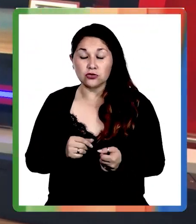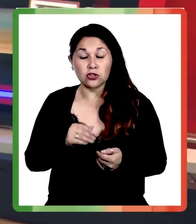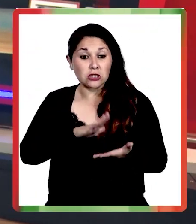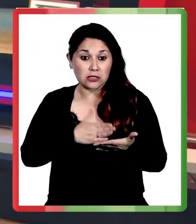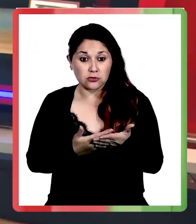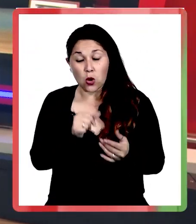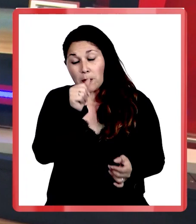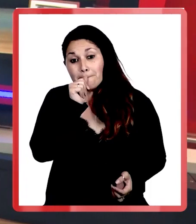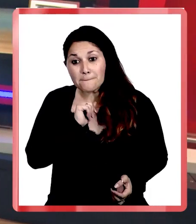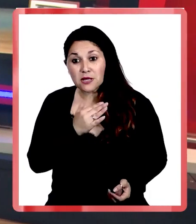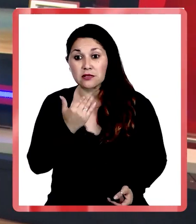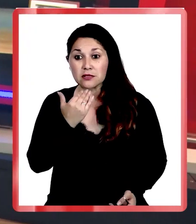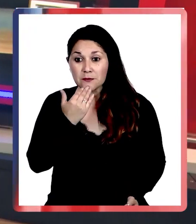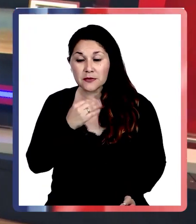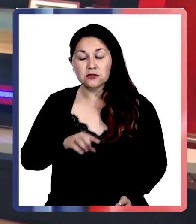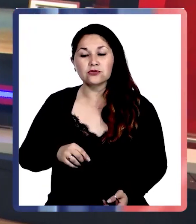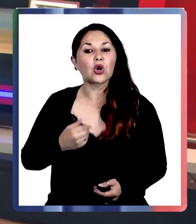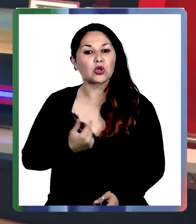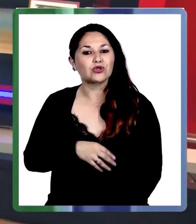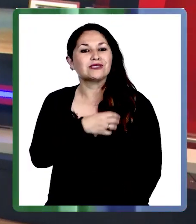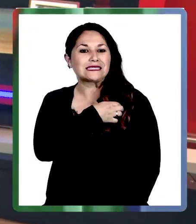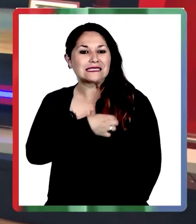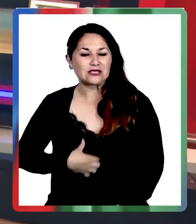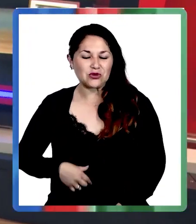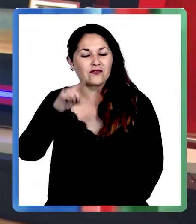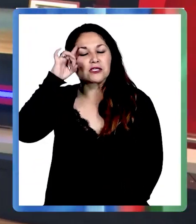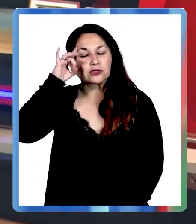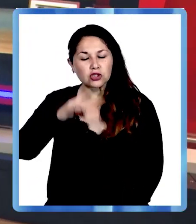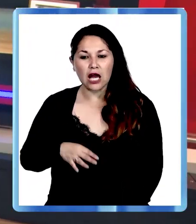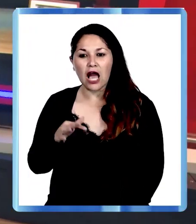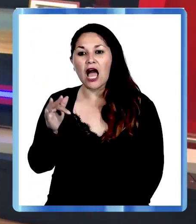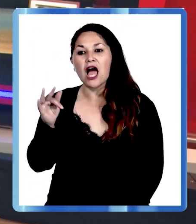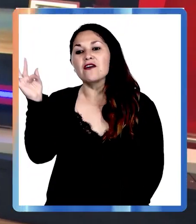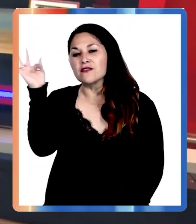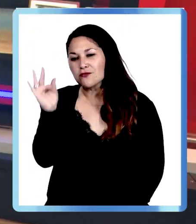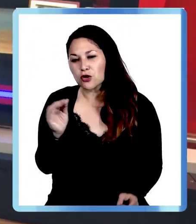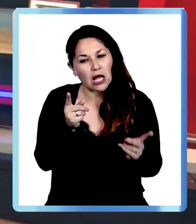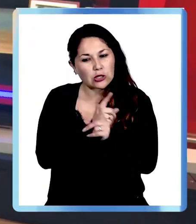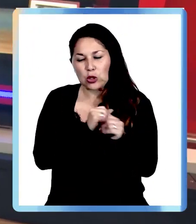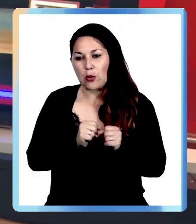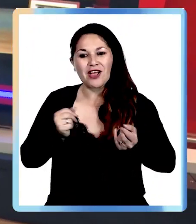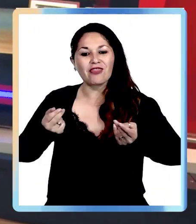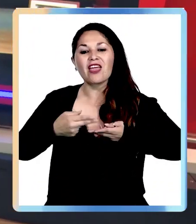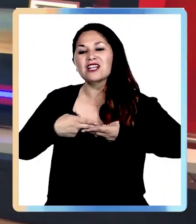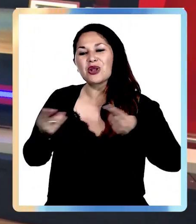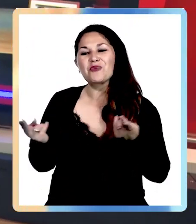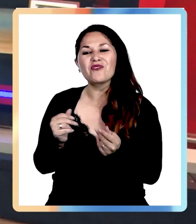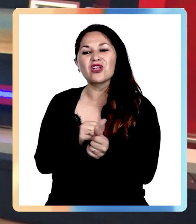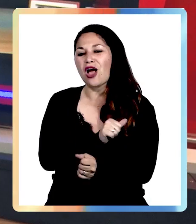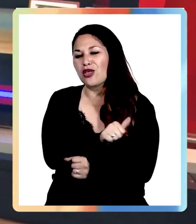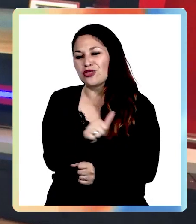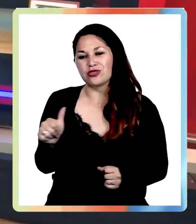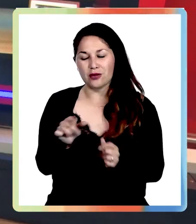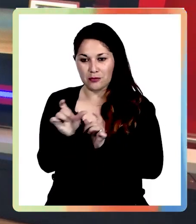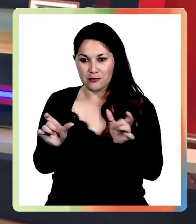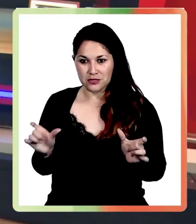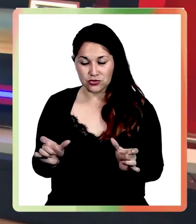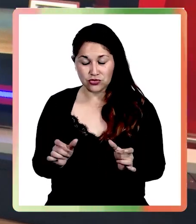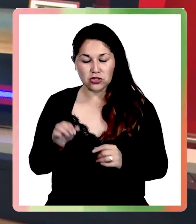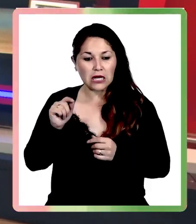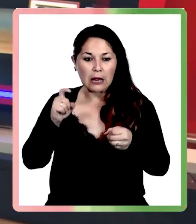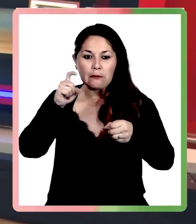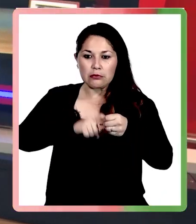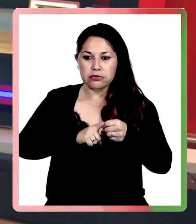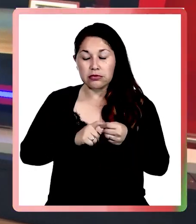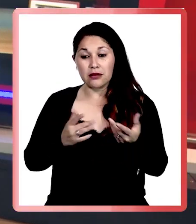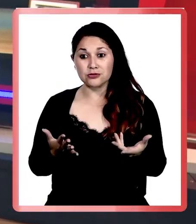privada. Desde el punto de vista del gobierno saben muy claramente que FONASA no tiene capacidad de atenderlo. Y desde el punto de vista de la ISAPRE, bueno, y ahí hay un punto bien interesante, porque